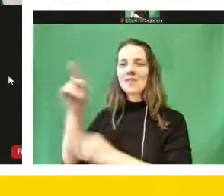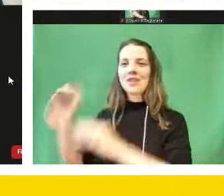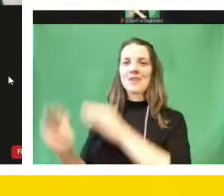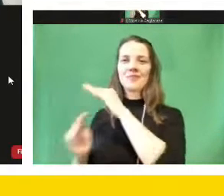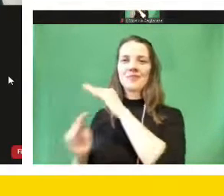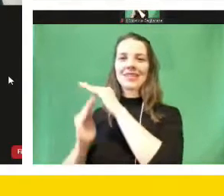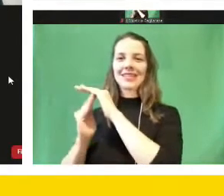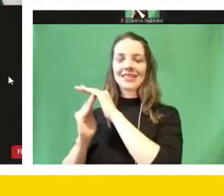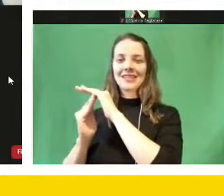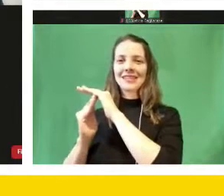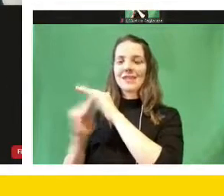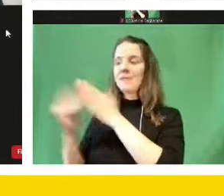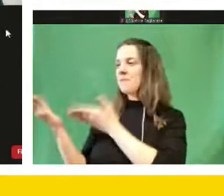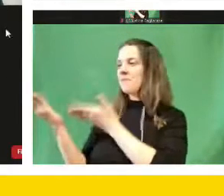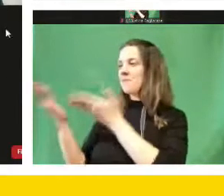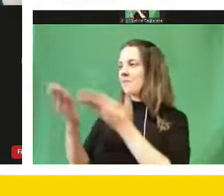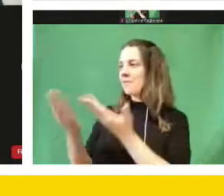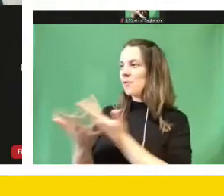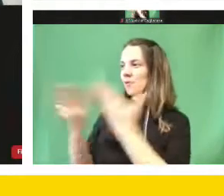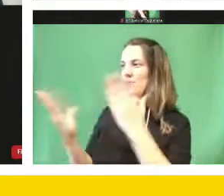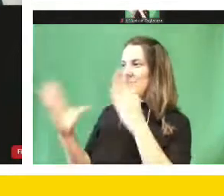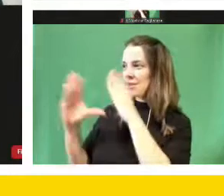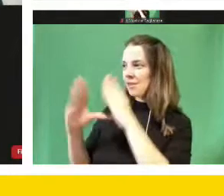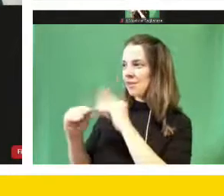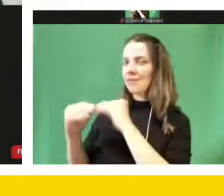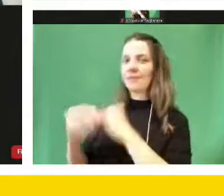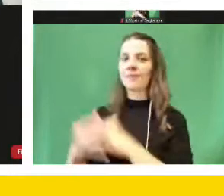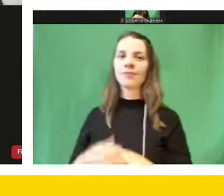Fernando, buenas noches.